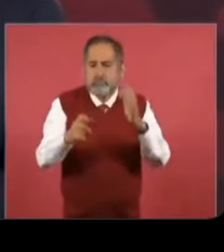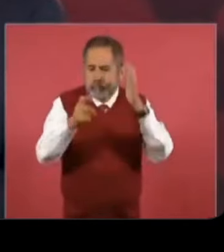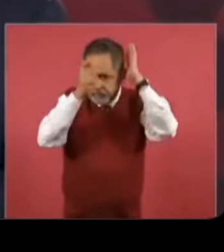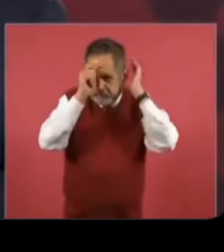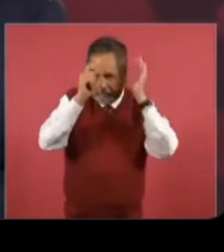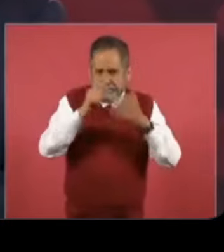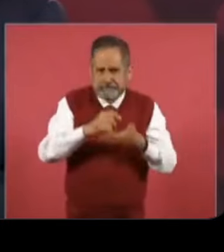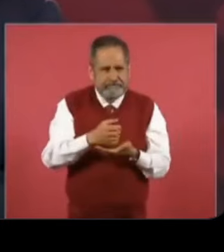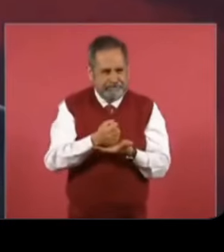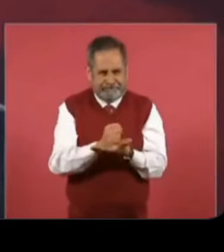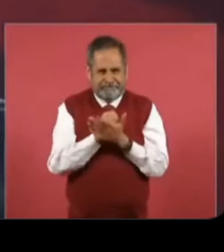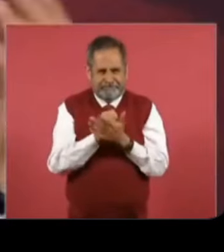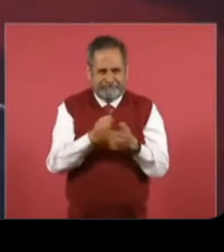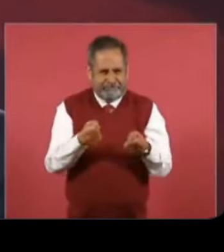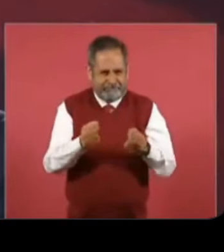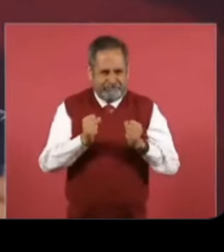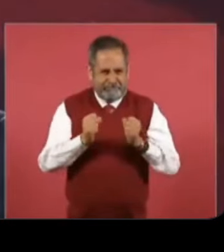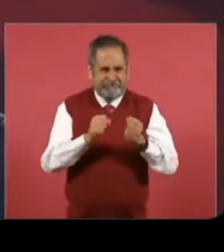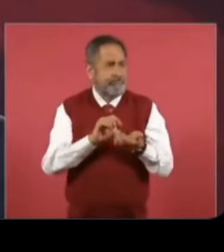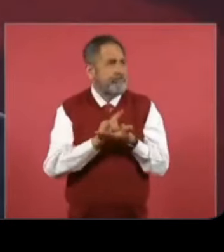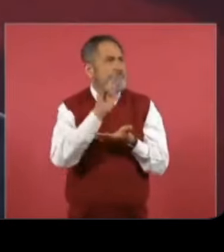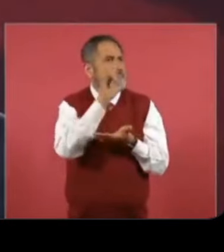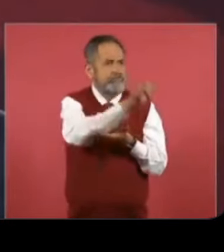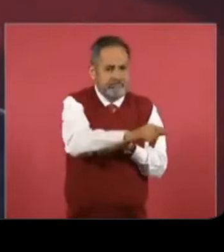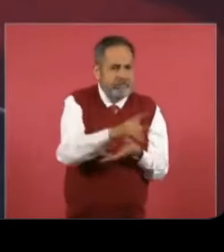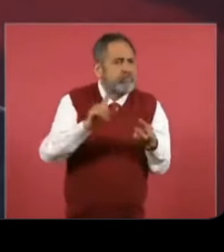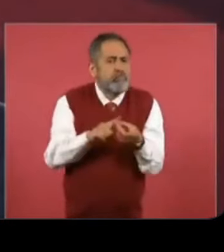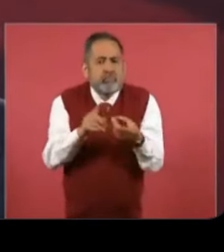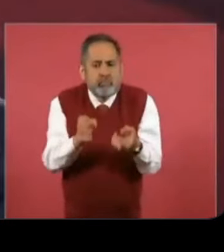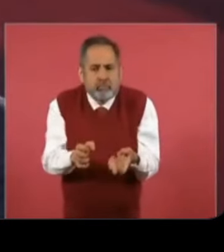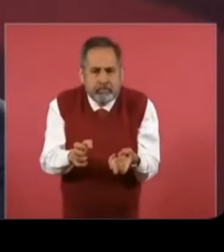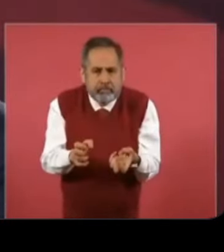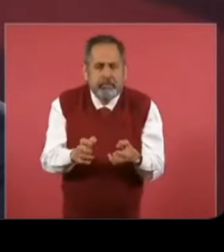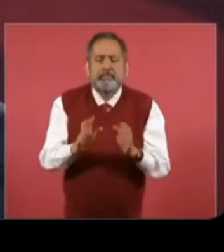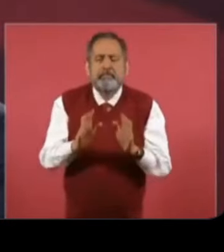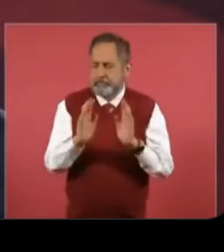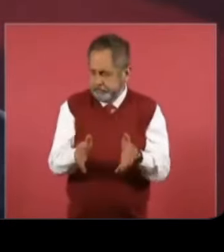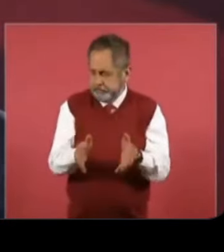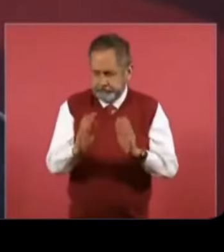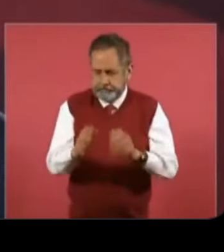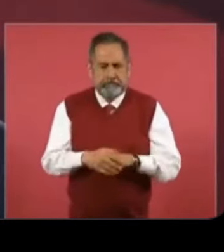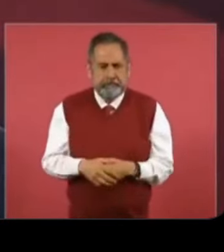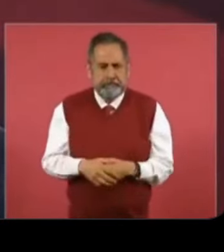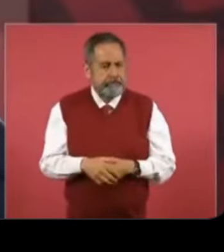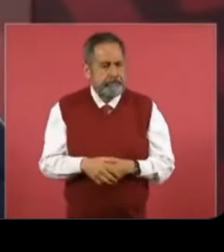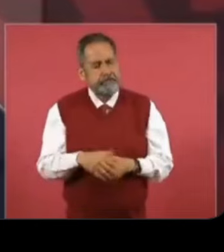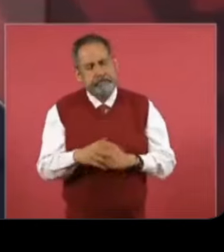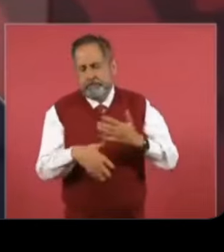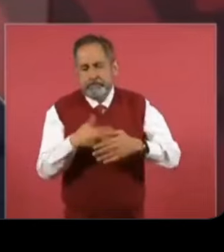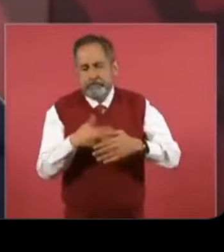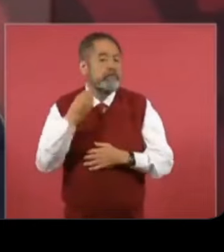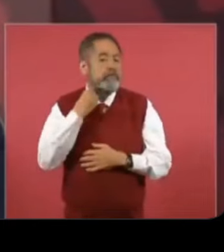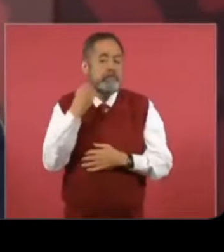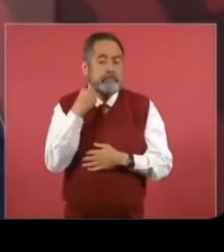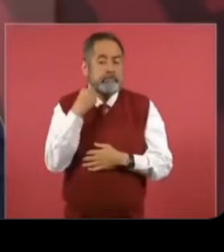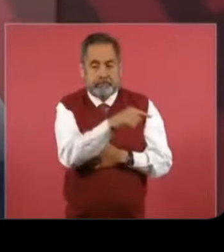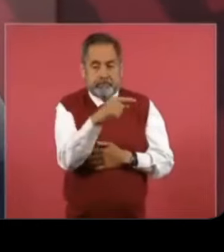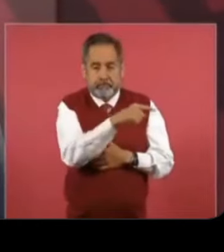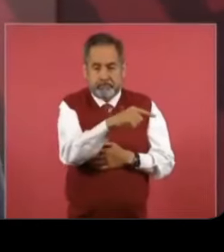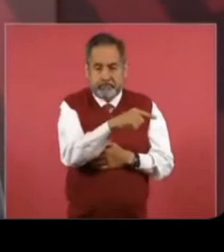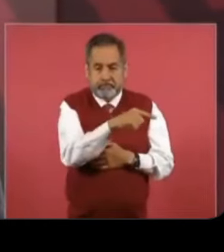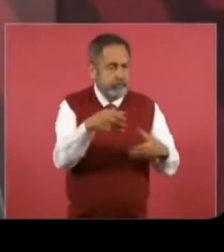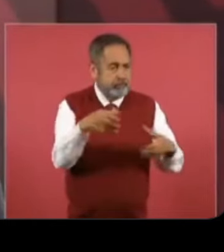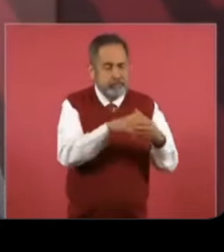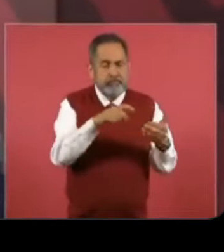dale manita arriba. Y también te invito a que te suscribas a este nuevo canal que se llama Luis y las